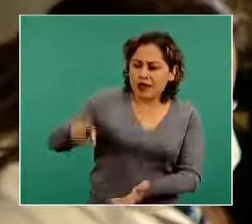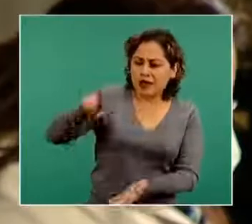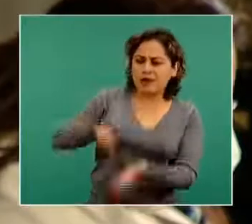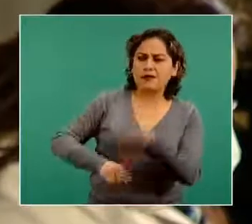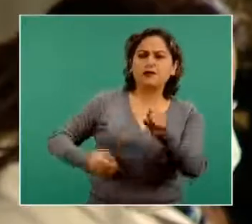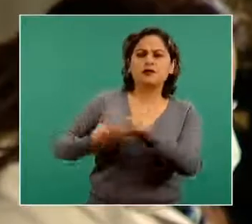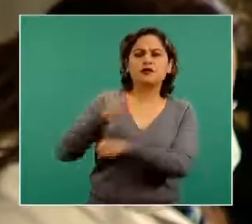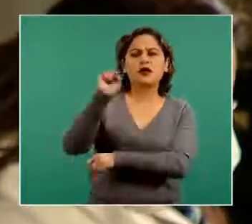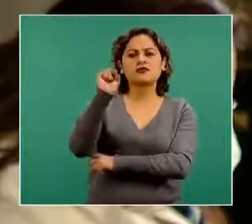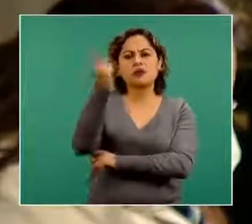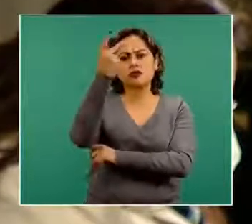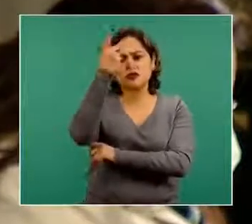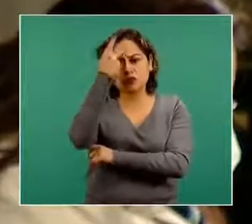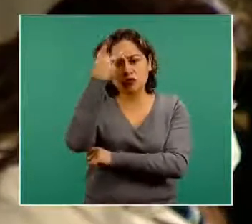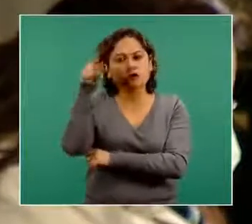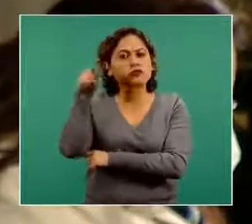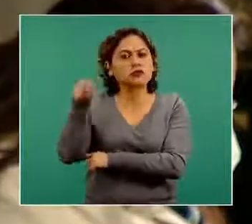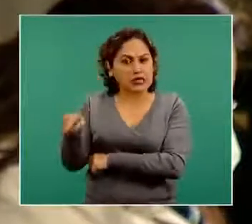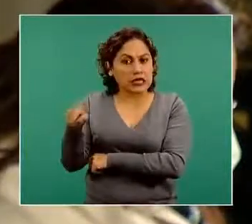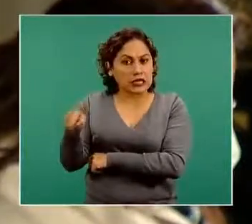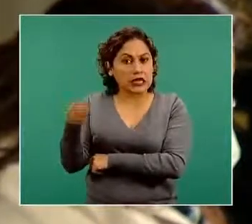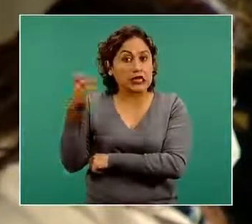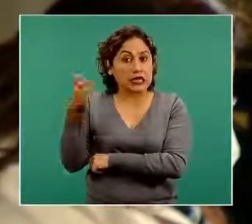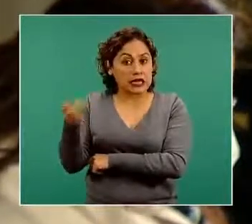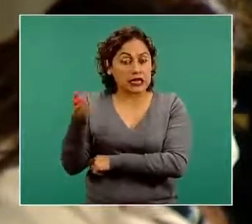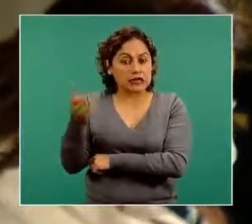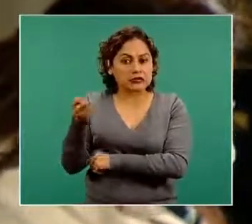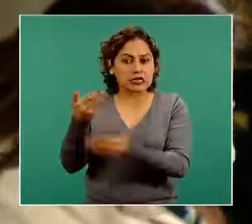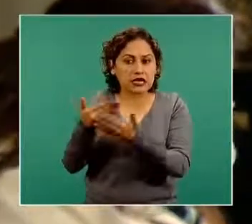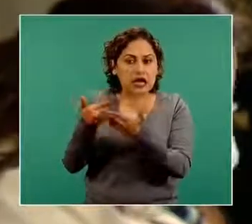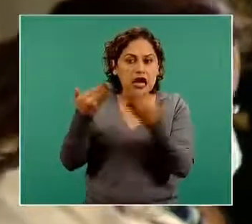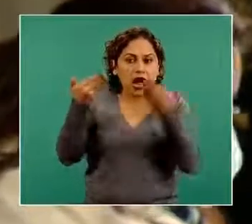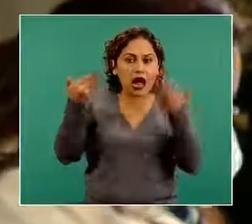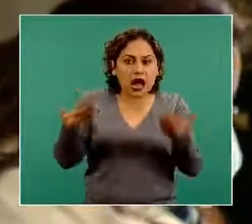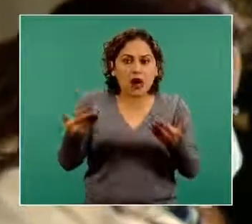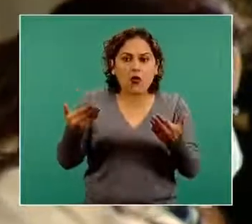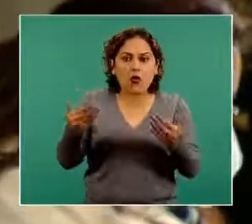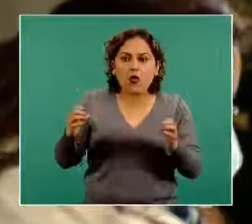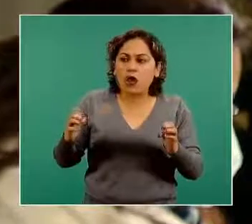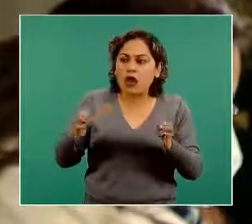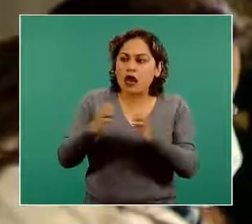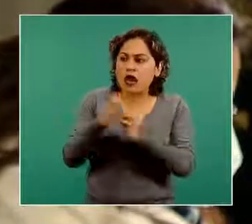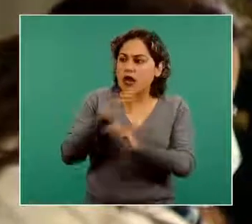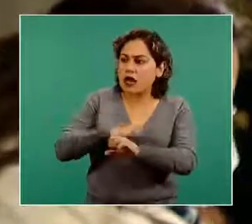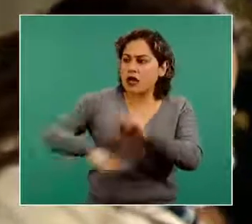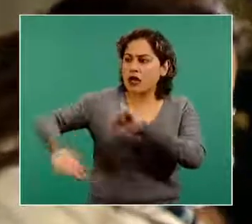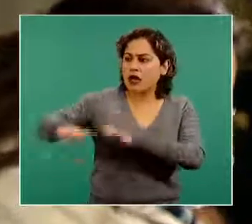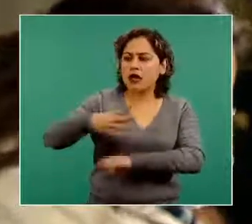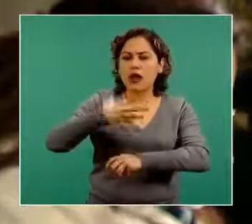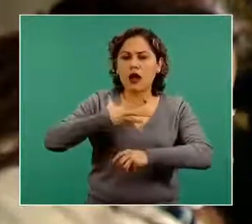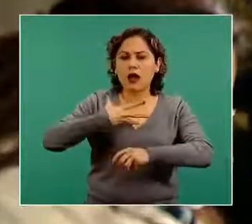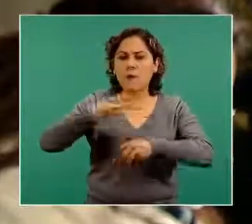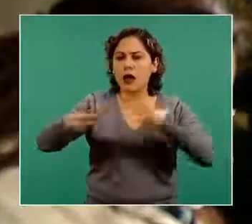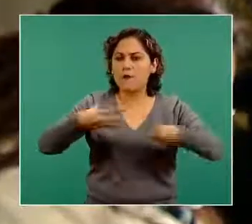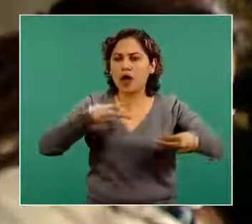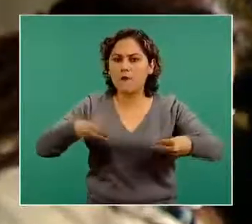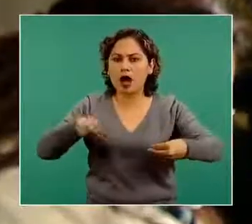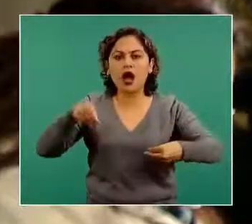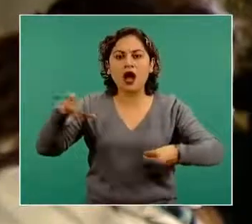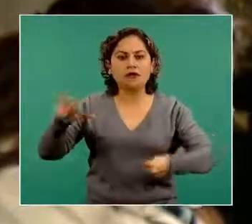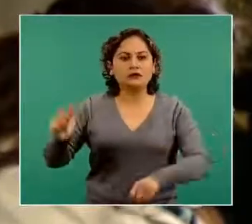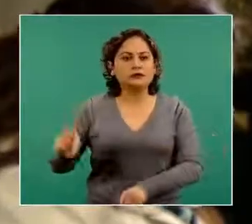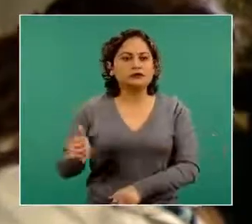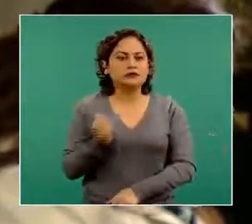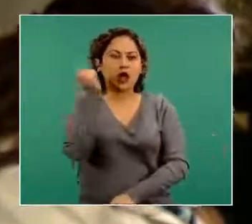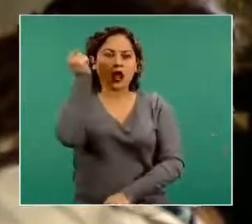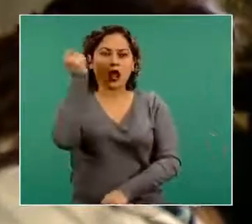la pandemia se utilizó para politizar esta situación y para un fin personal? Hace un año